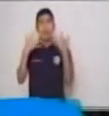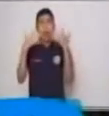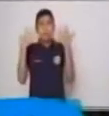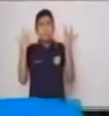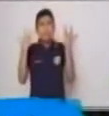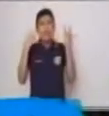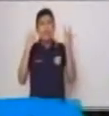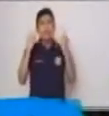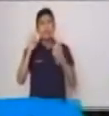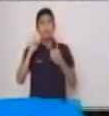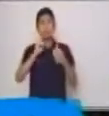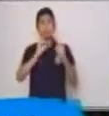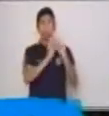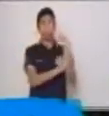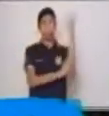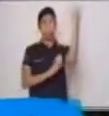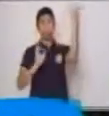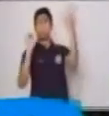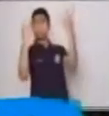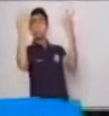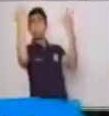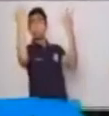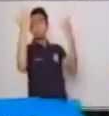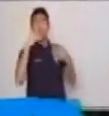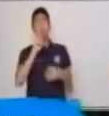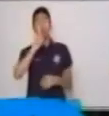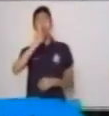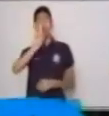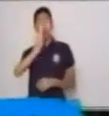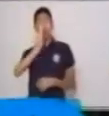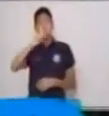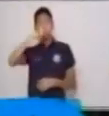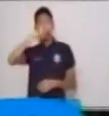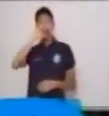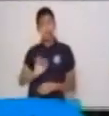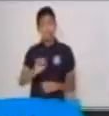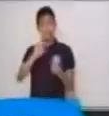Llegaron dos niños, Ana y Javier,